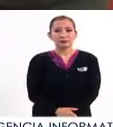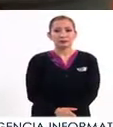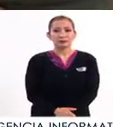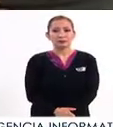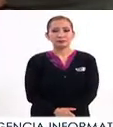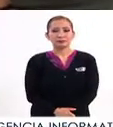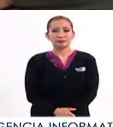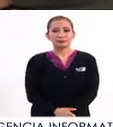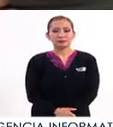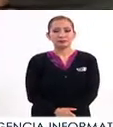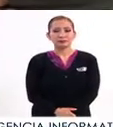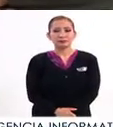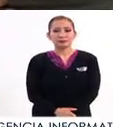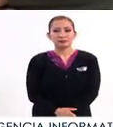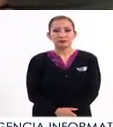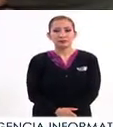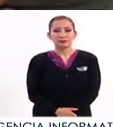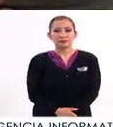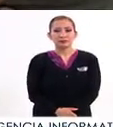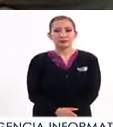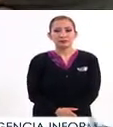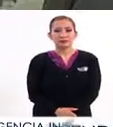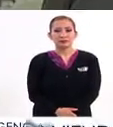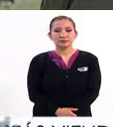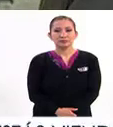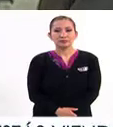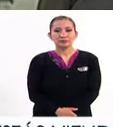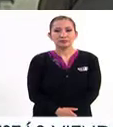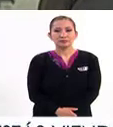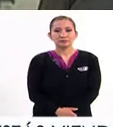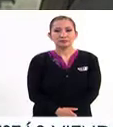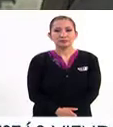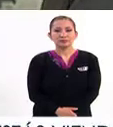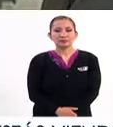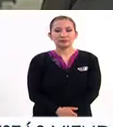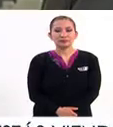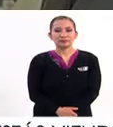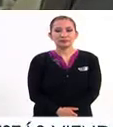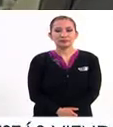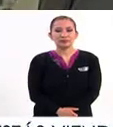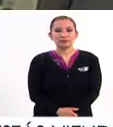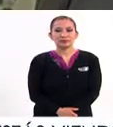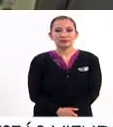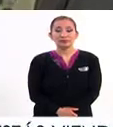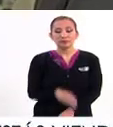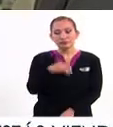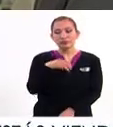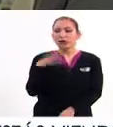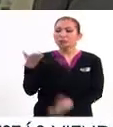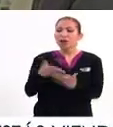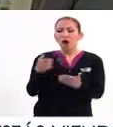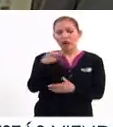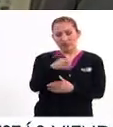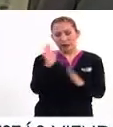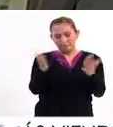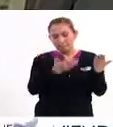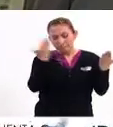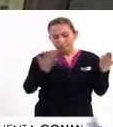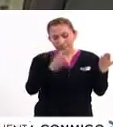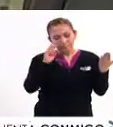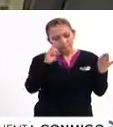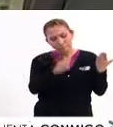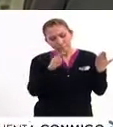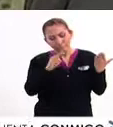Mercurio, al estar hojeando este libro realmente espléndido, me sorprende la calidad. En términos de calidad, nuestros